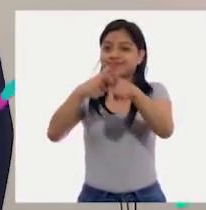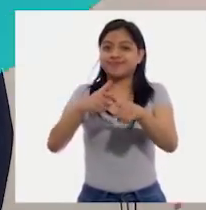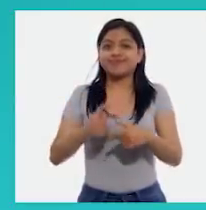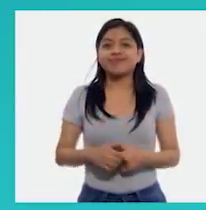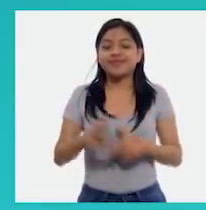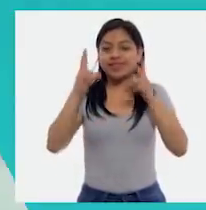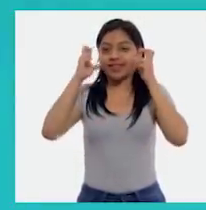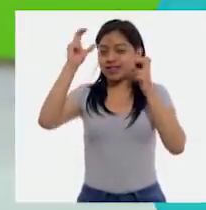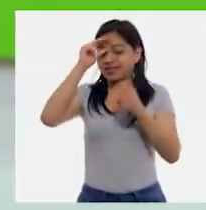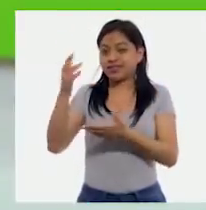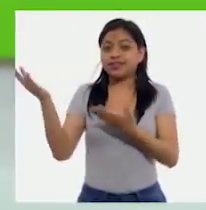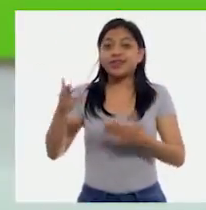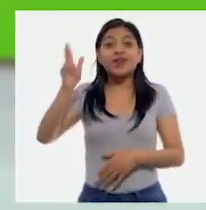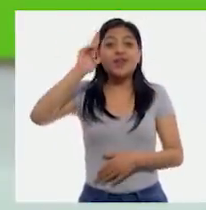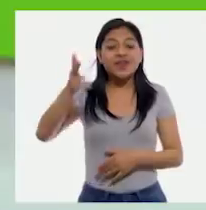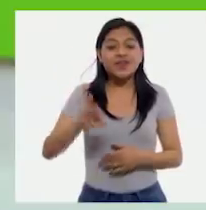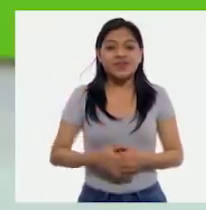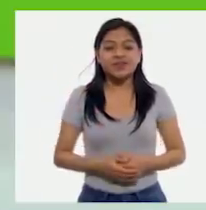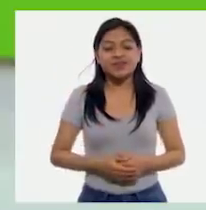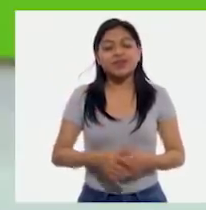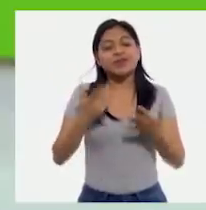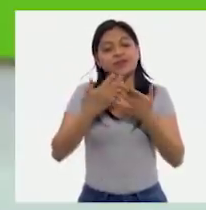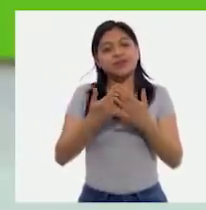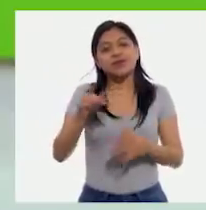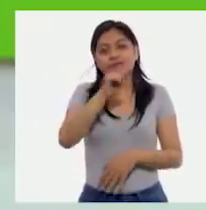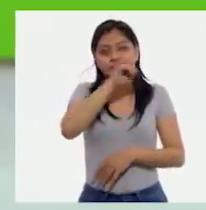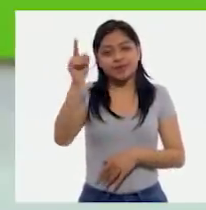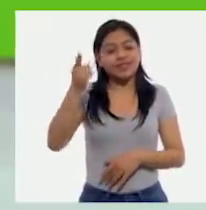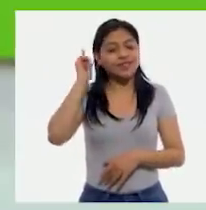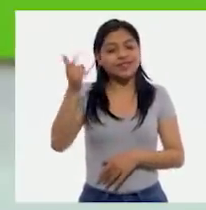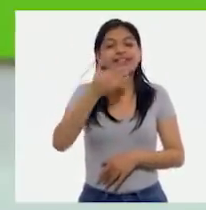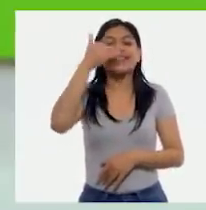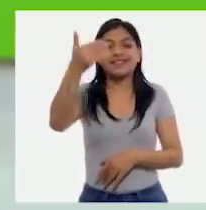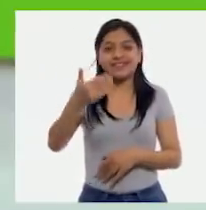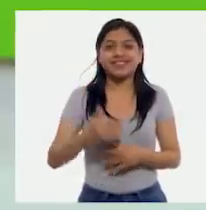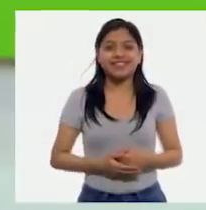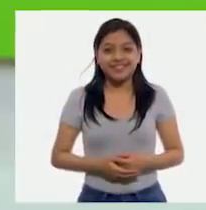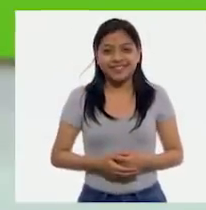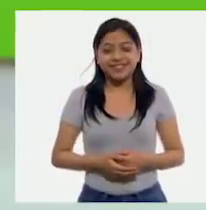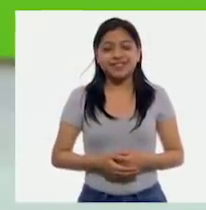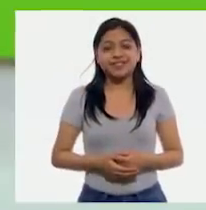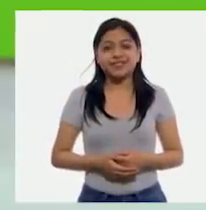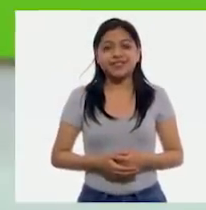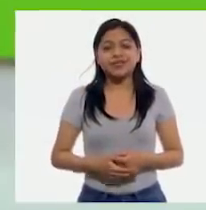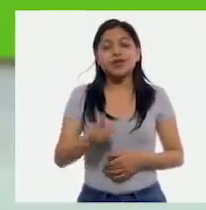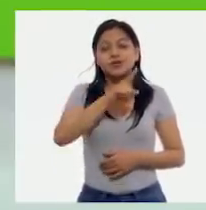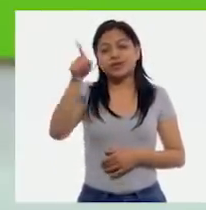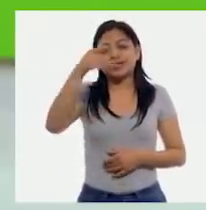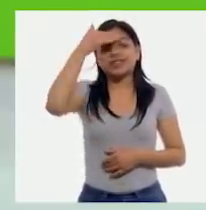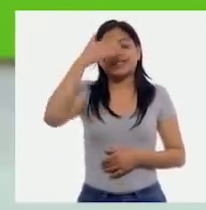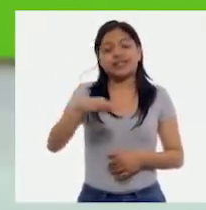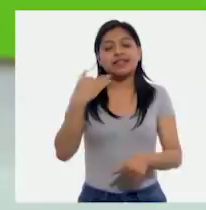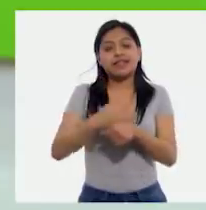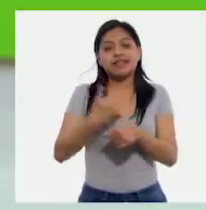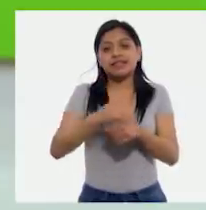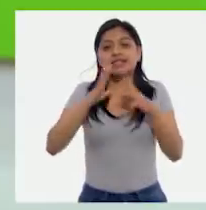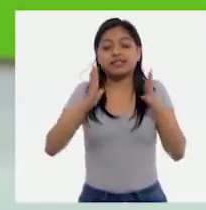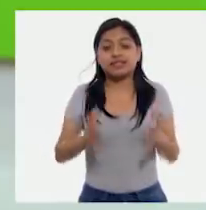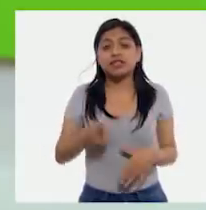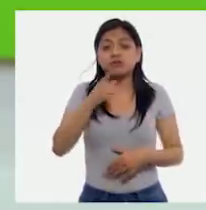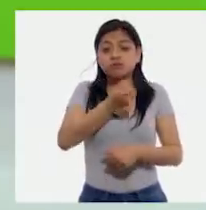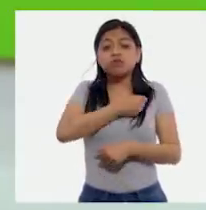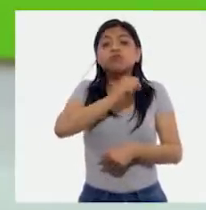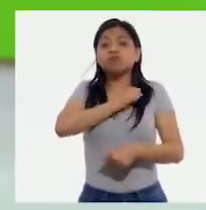ajolisto! ¡Hola! Espero que estén muy bien. Como ya saben, para